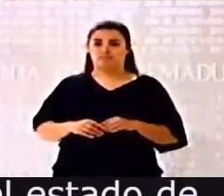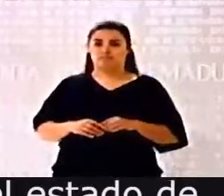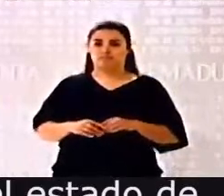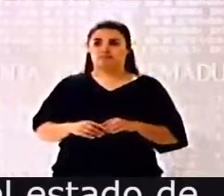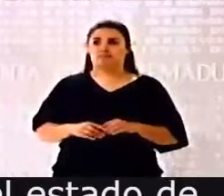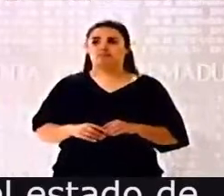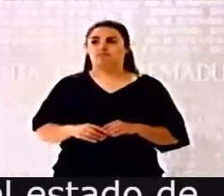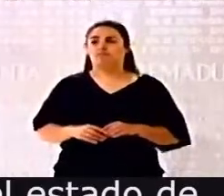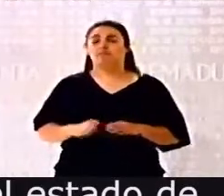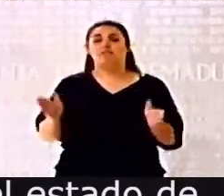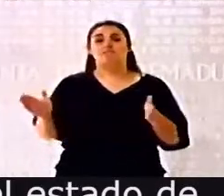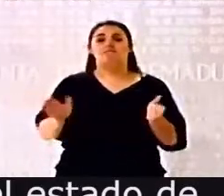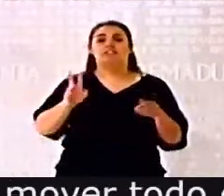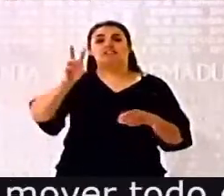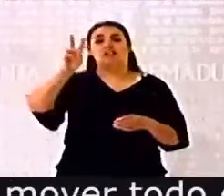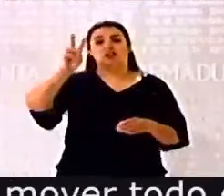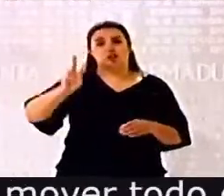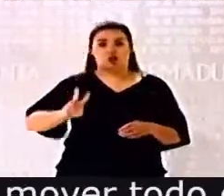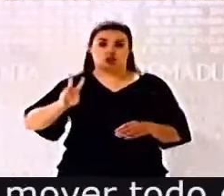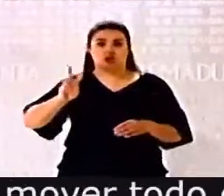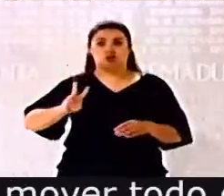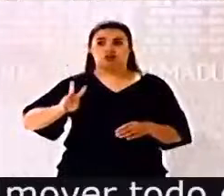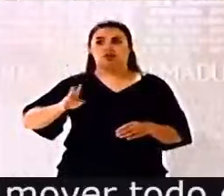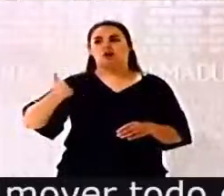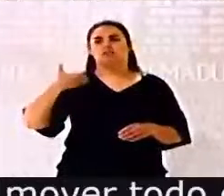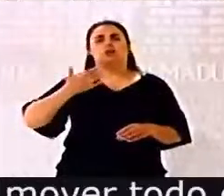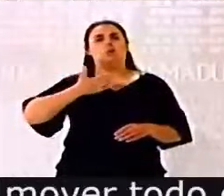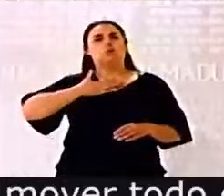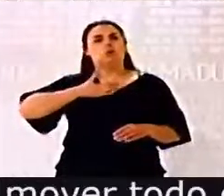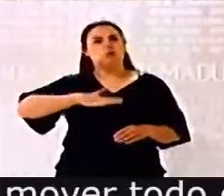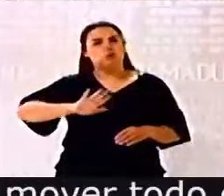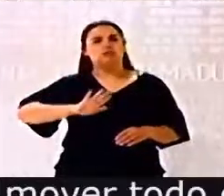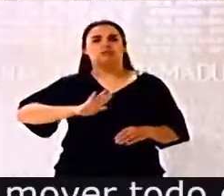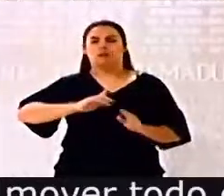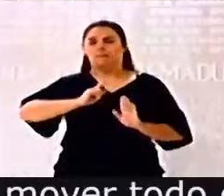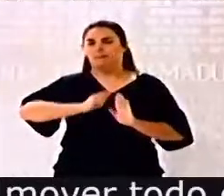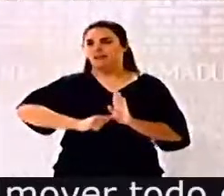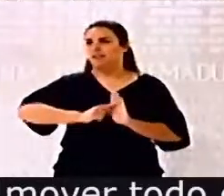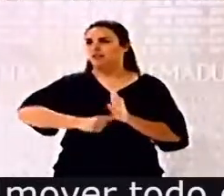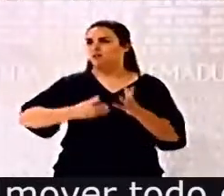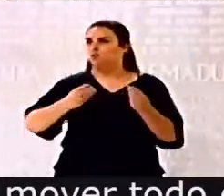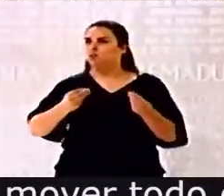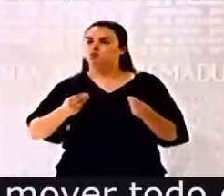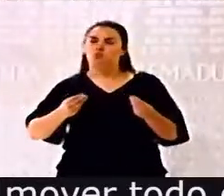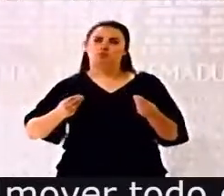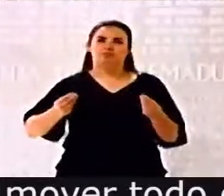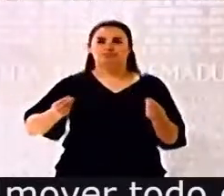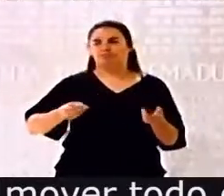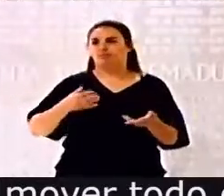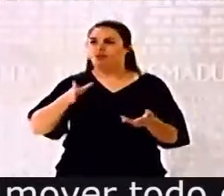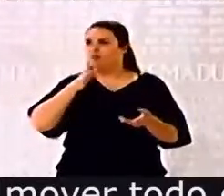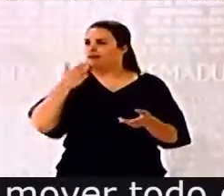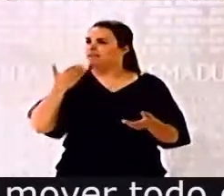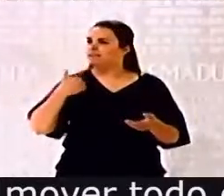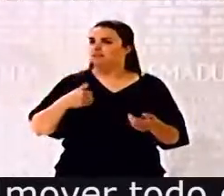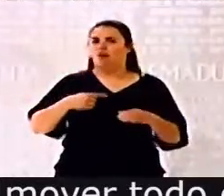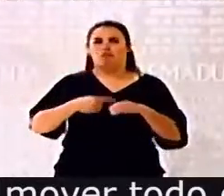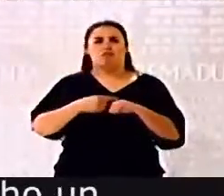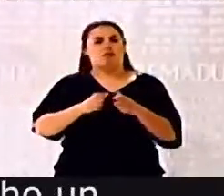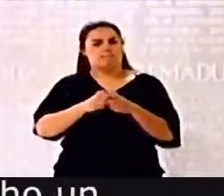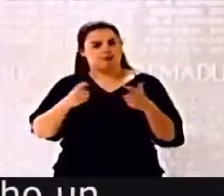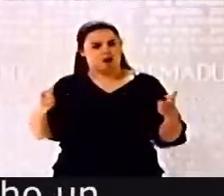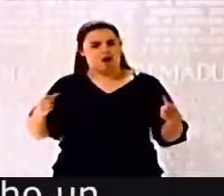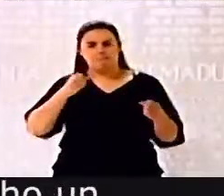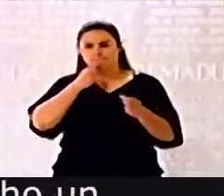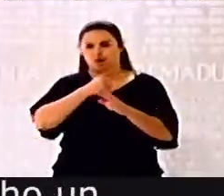A partir de la fase 2, que se aliviaba mucho, que había un incremento en los aforos de los bares,